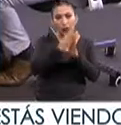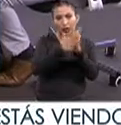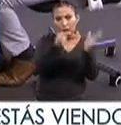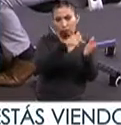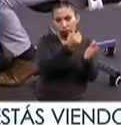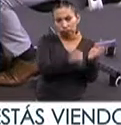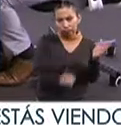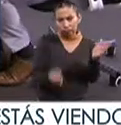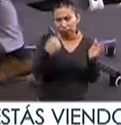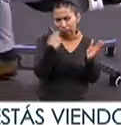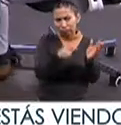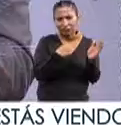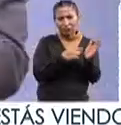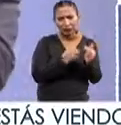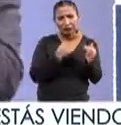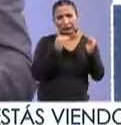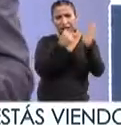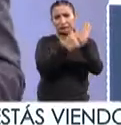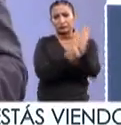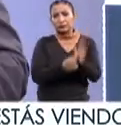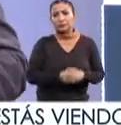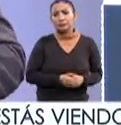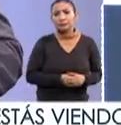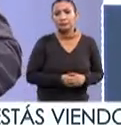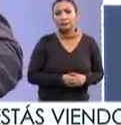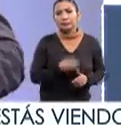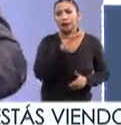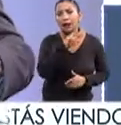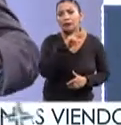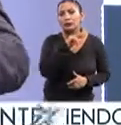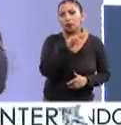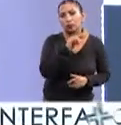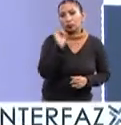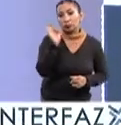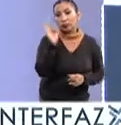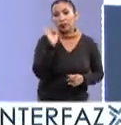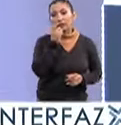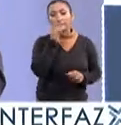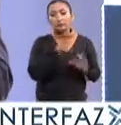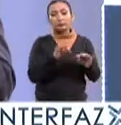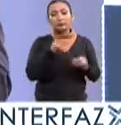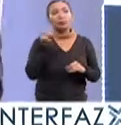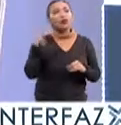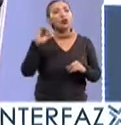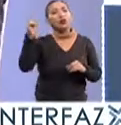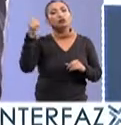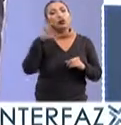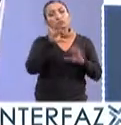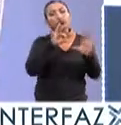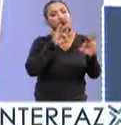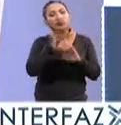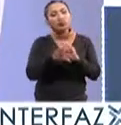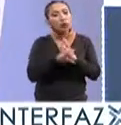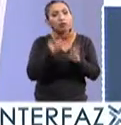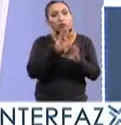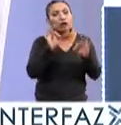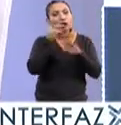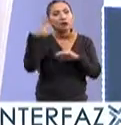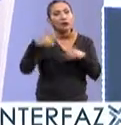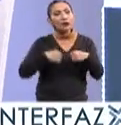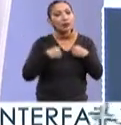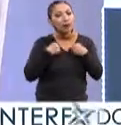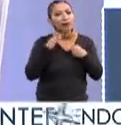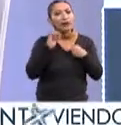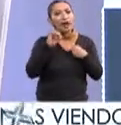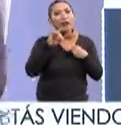que ya la pones en la trinchera de los clásicos, ¿no? Por lo que ya acabas de explicar, pero qué otros aspectos, rasgos importantes de su vida,